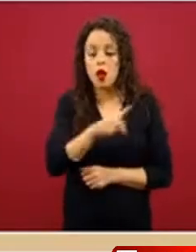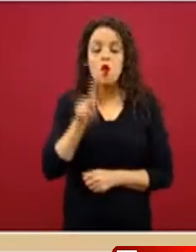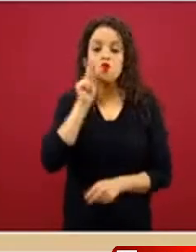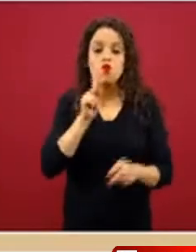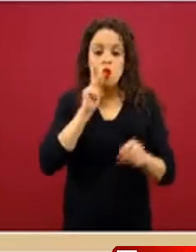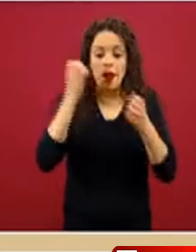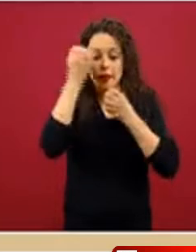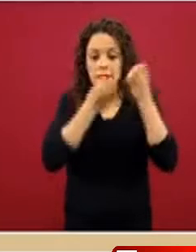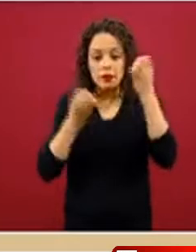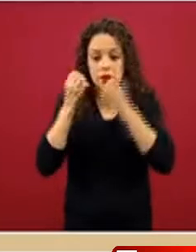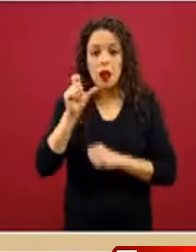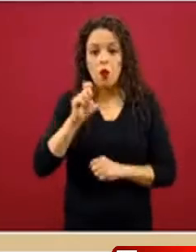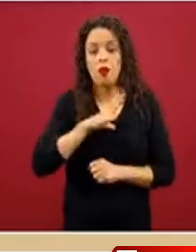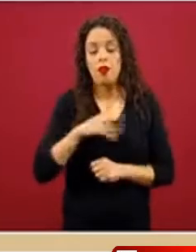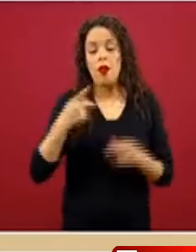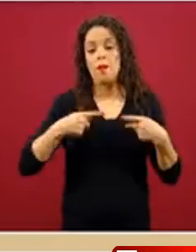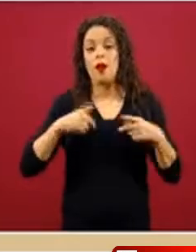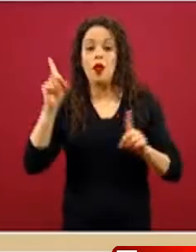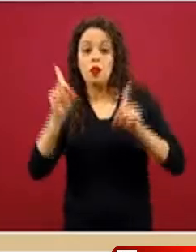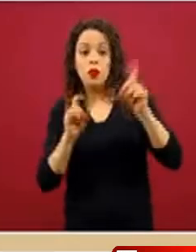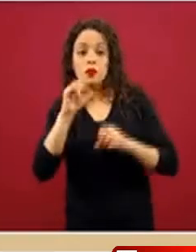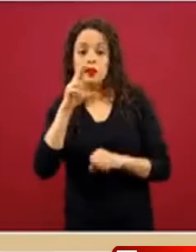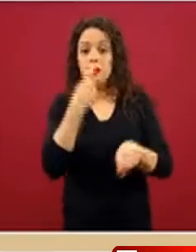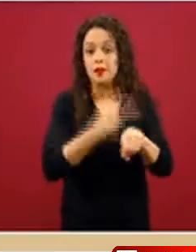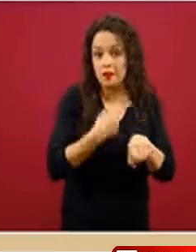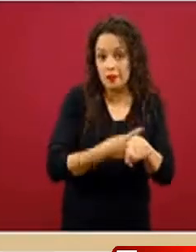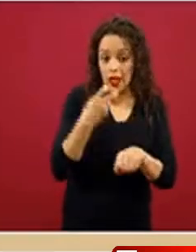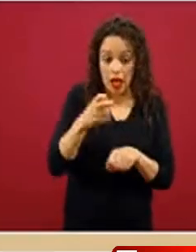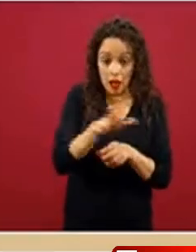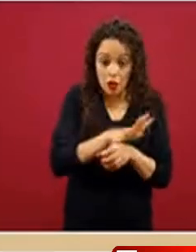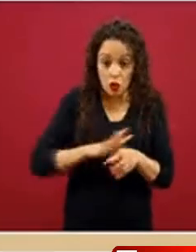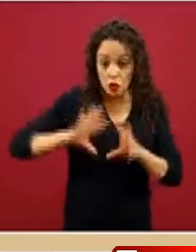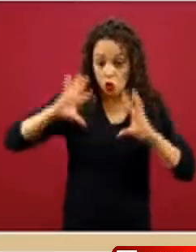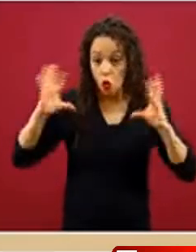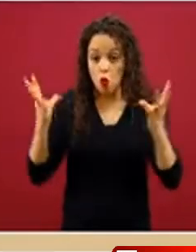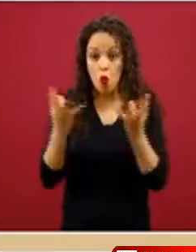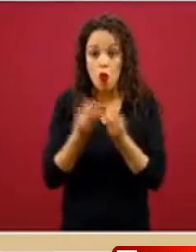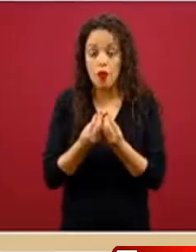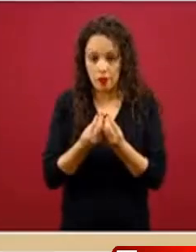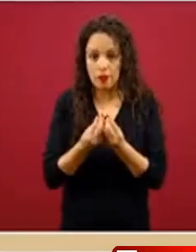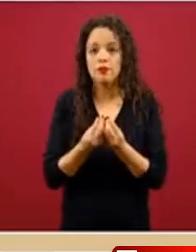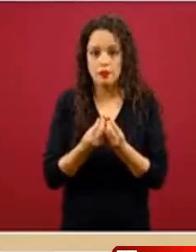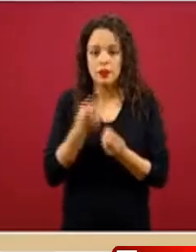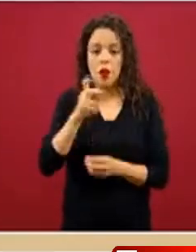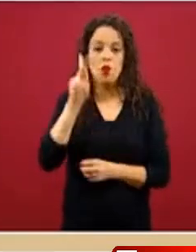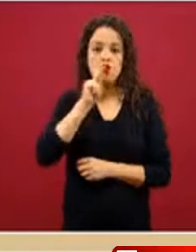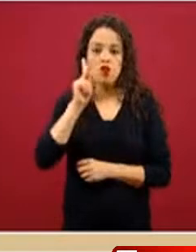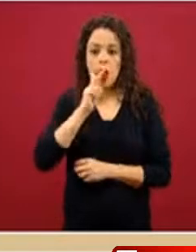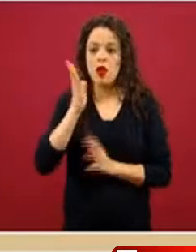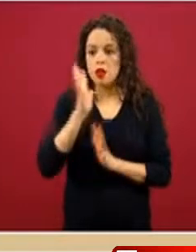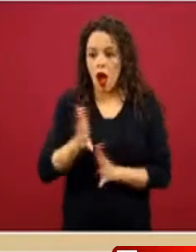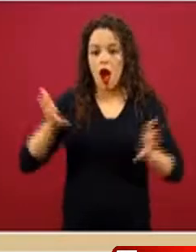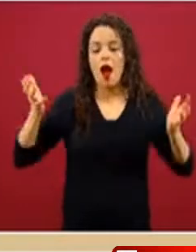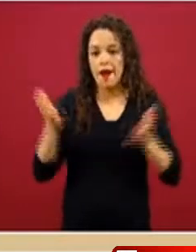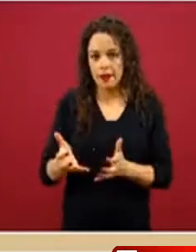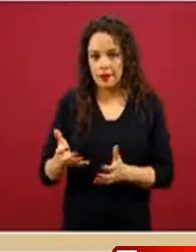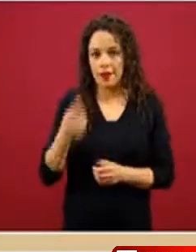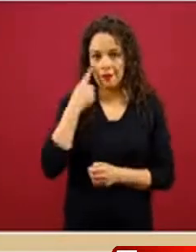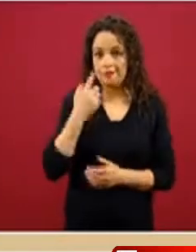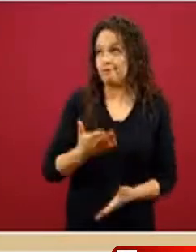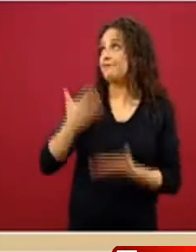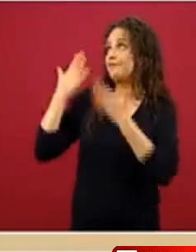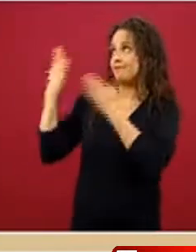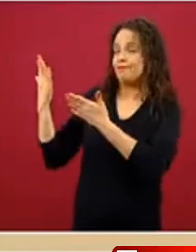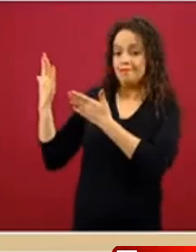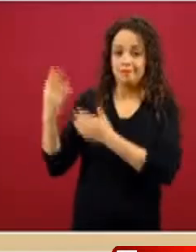de COVID. Entonces, toda esta red en su momento es la cantidad de pruebas que hasta el momento ha procesado, y bueno, podemos ver que